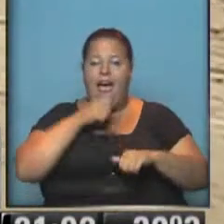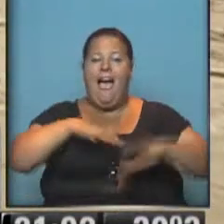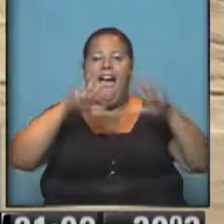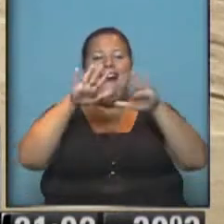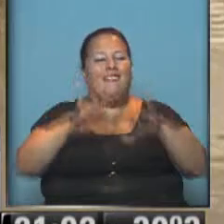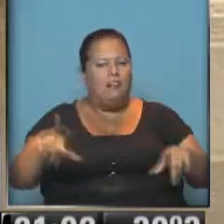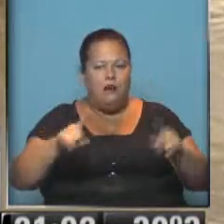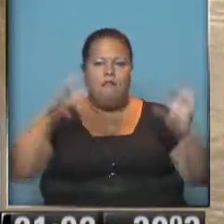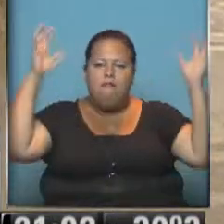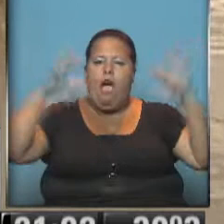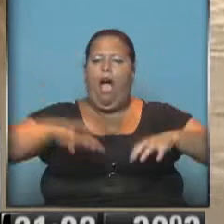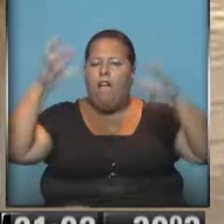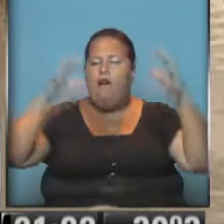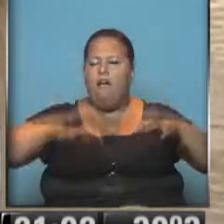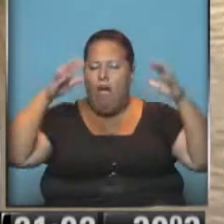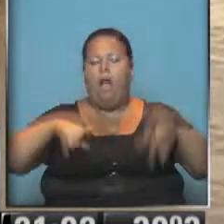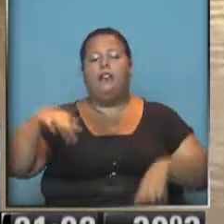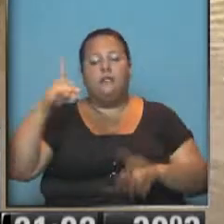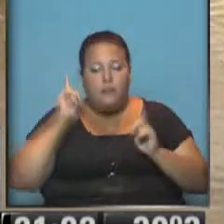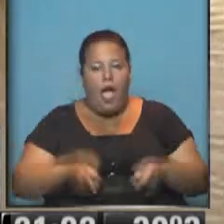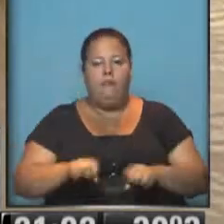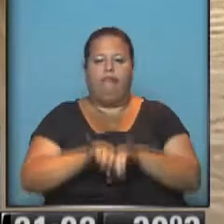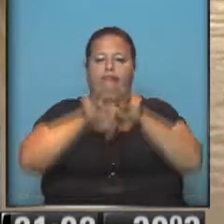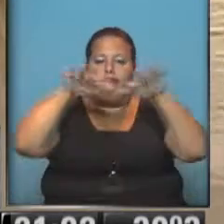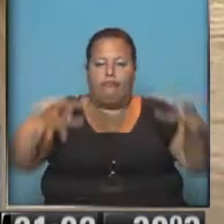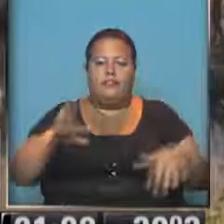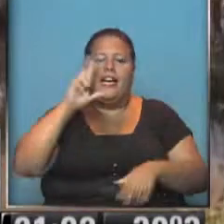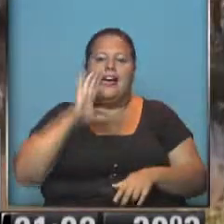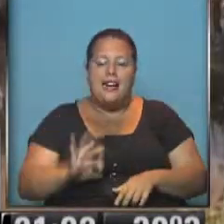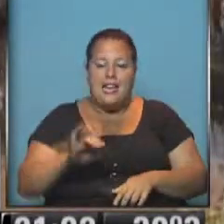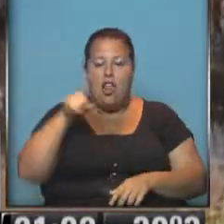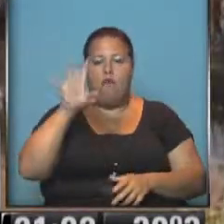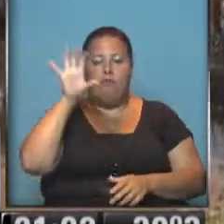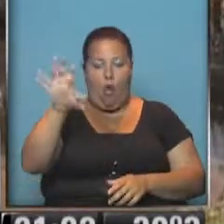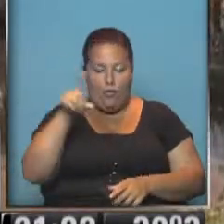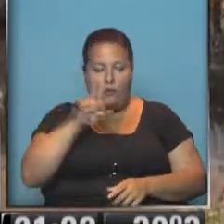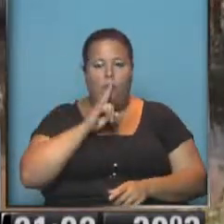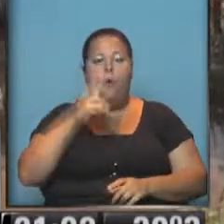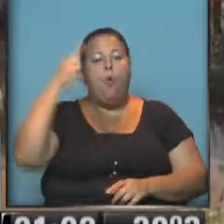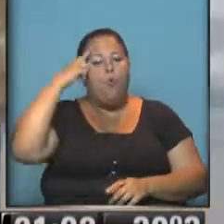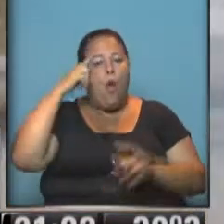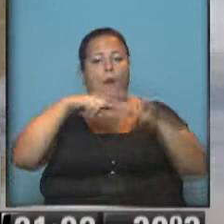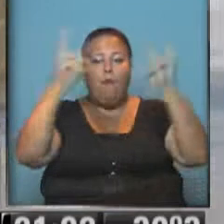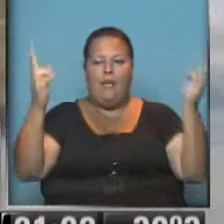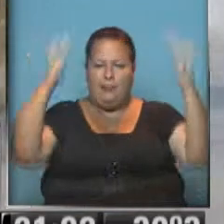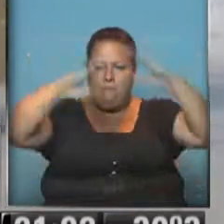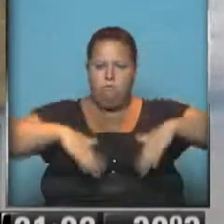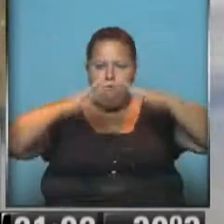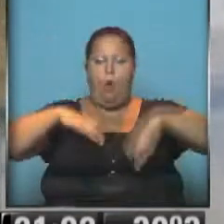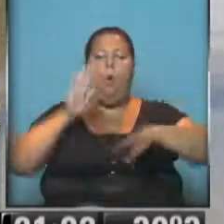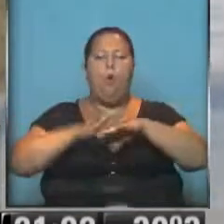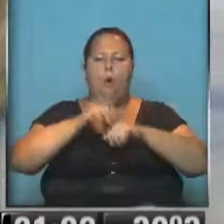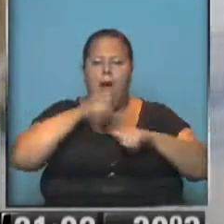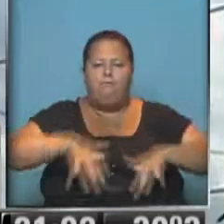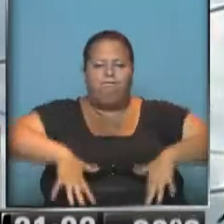no deja de caer del cielo y además hace desbordar a los ríos de esa provincia. Al menos 9 puentes colapsaron por la presión